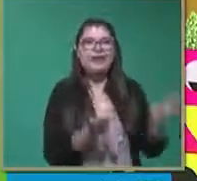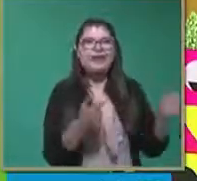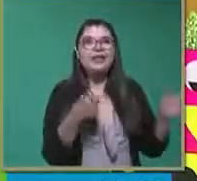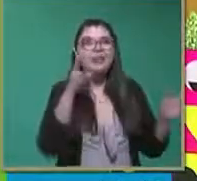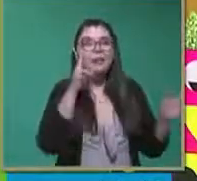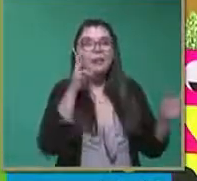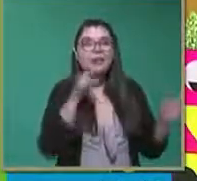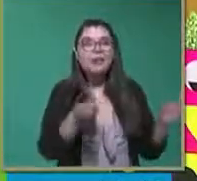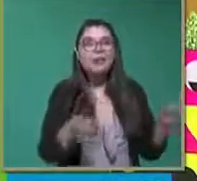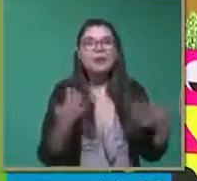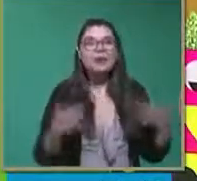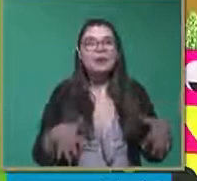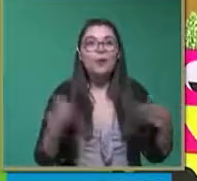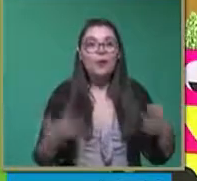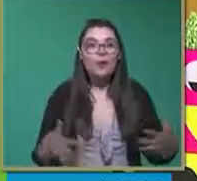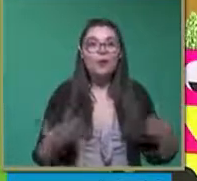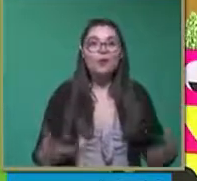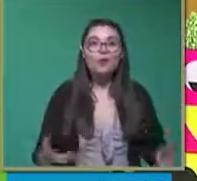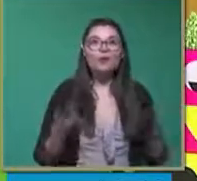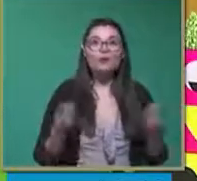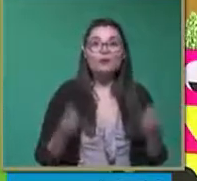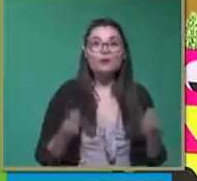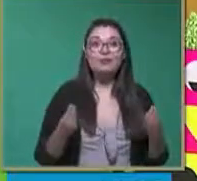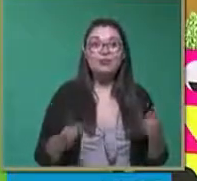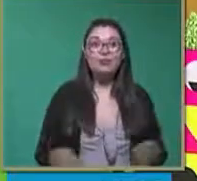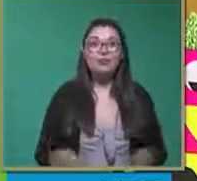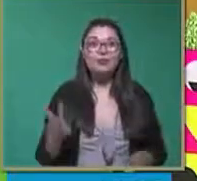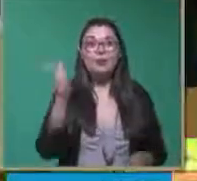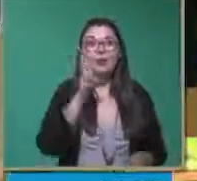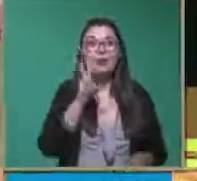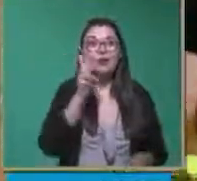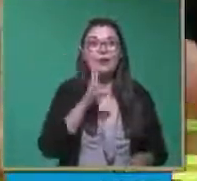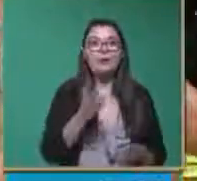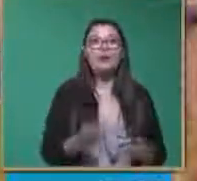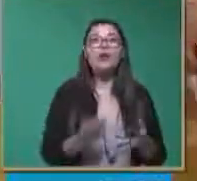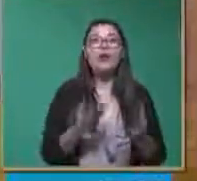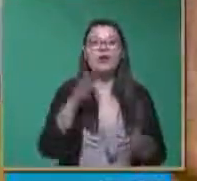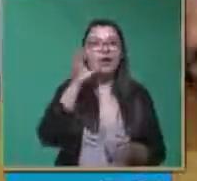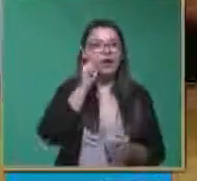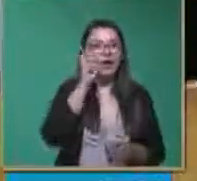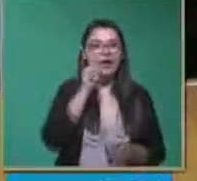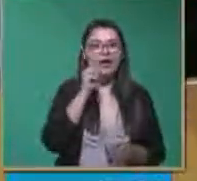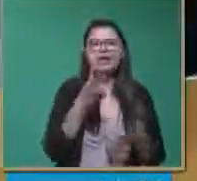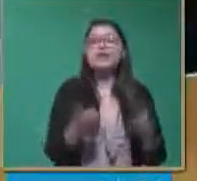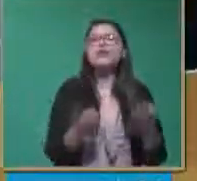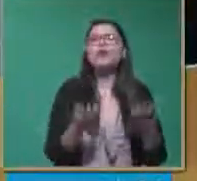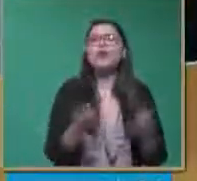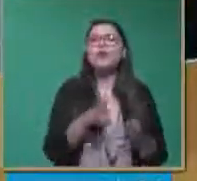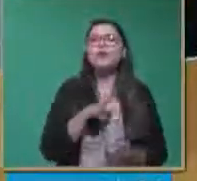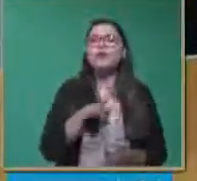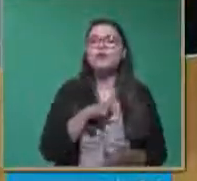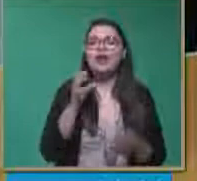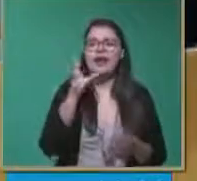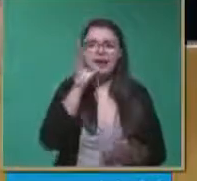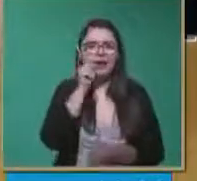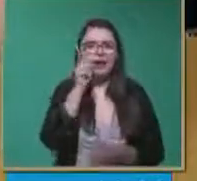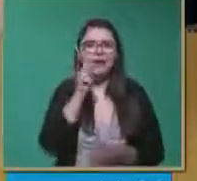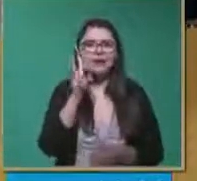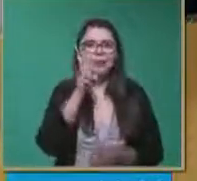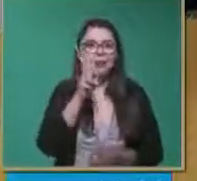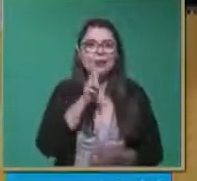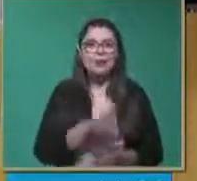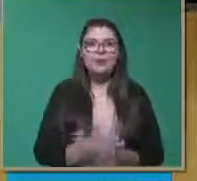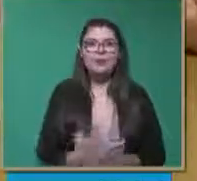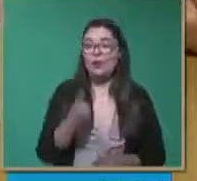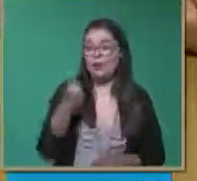¿Qué tal quedaron? Bueno, vamos a contarlos. Primero la maestra Marianela que cuente los suyos. A ver, es